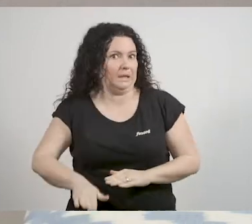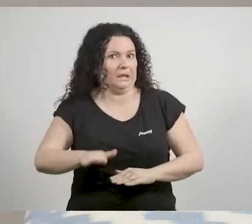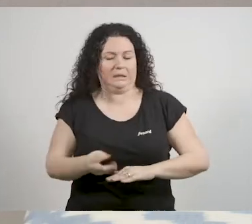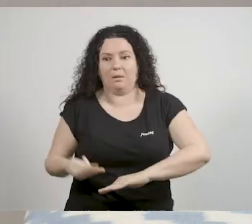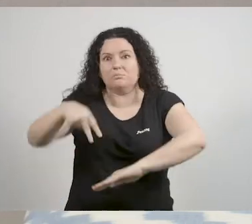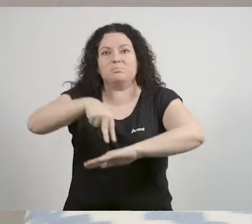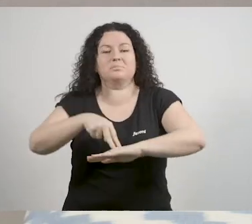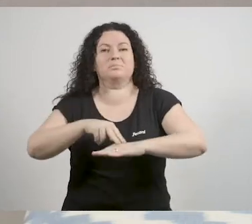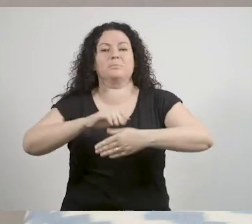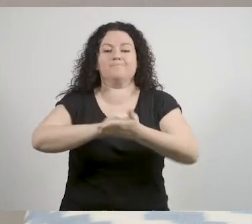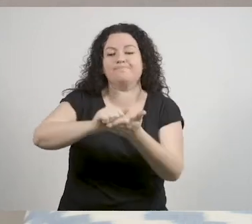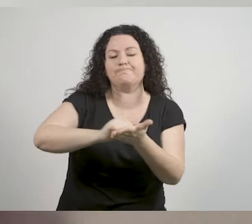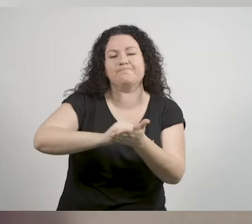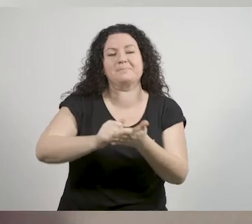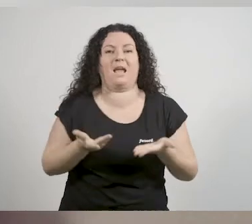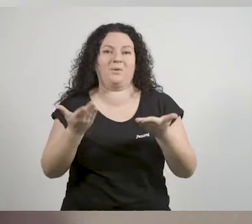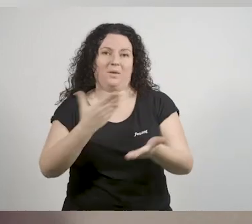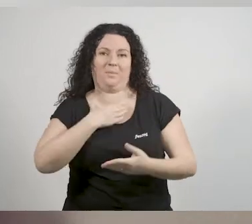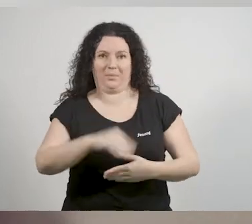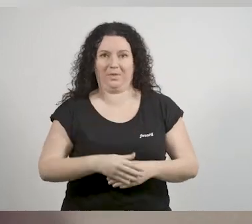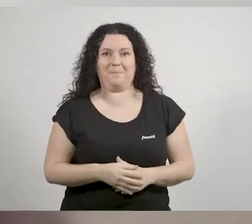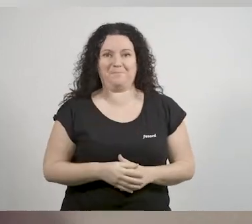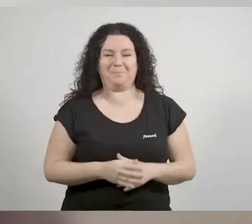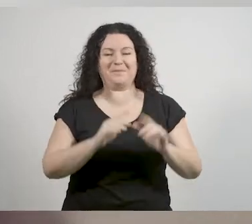poder llegar al fregadero a ayudar a fregar.